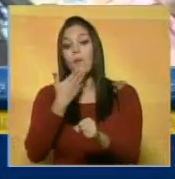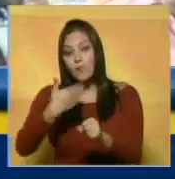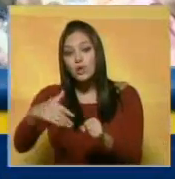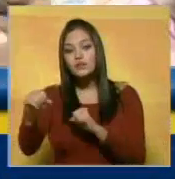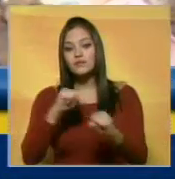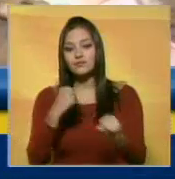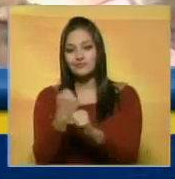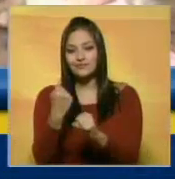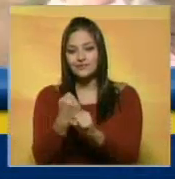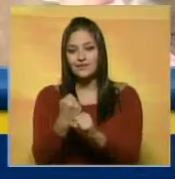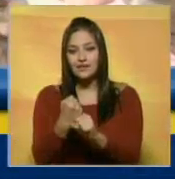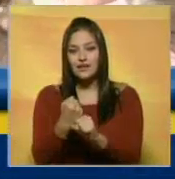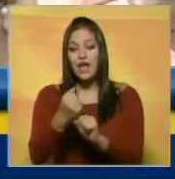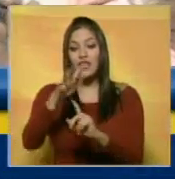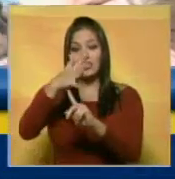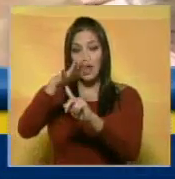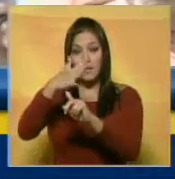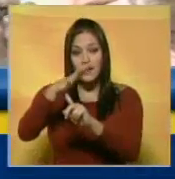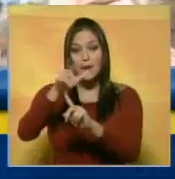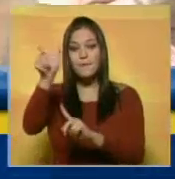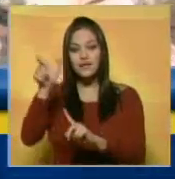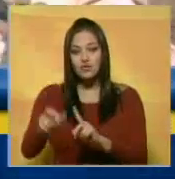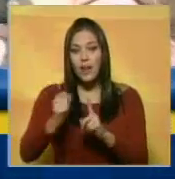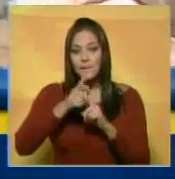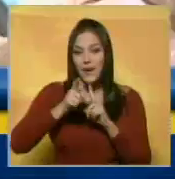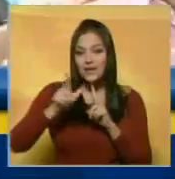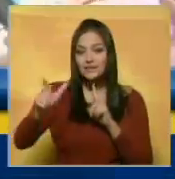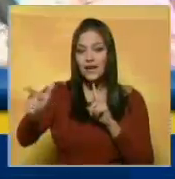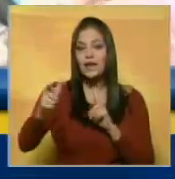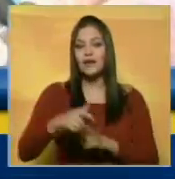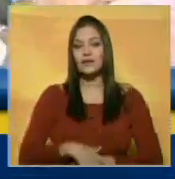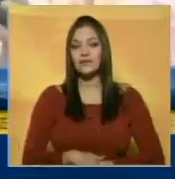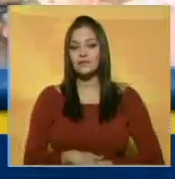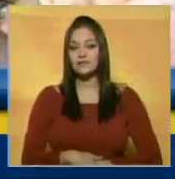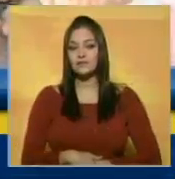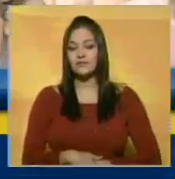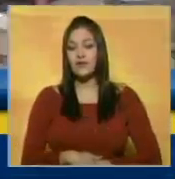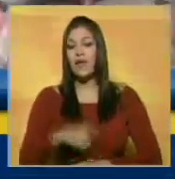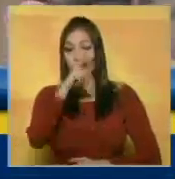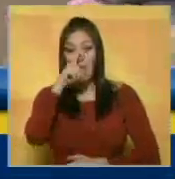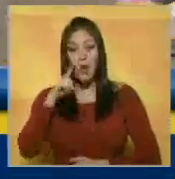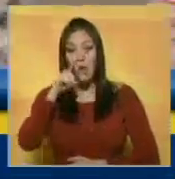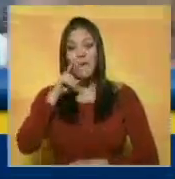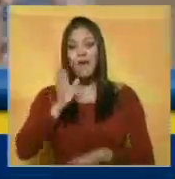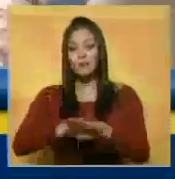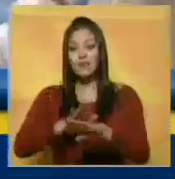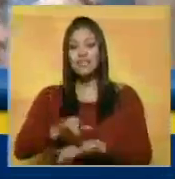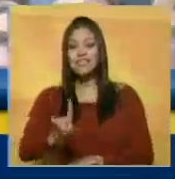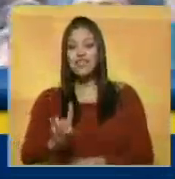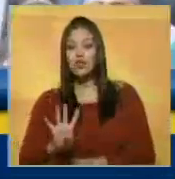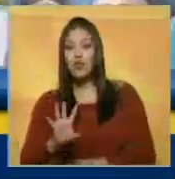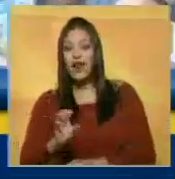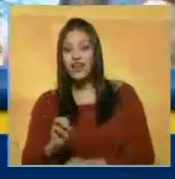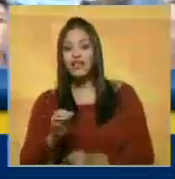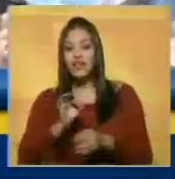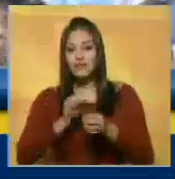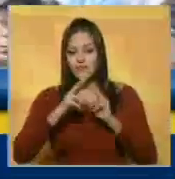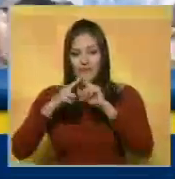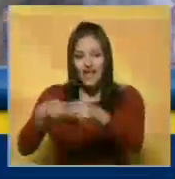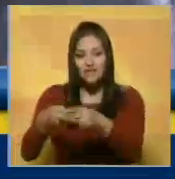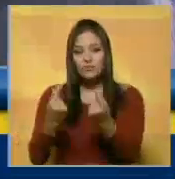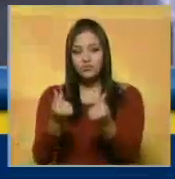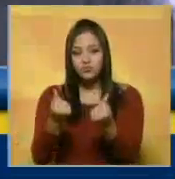gestión en el terminal de pasajeros para losada el mandatario regional entregó 140 micro créditos a